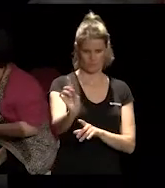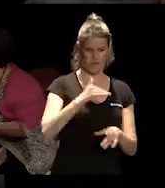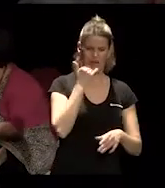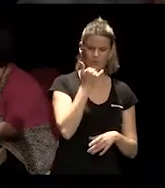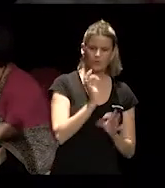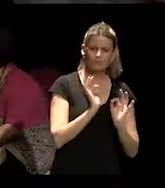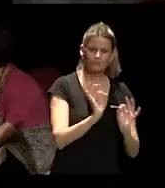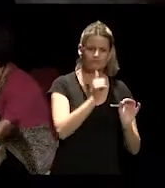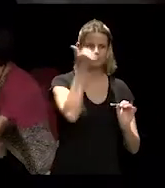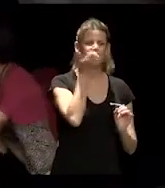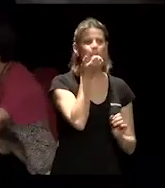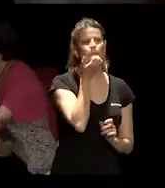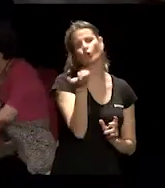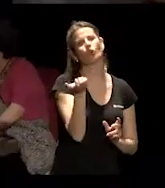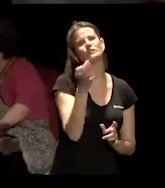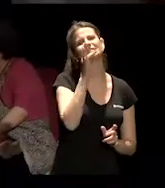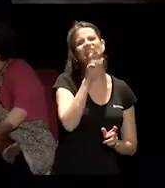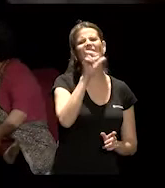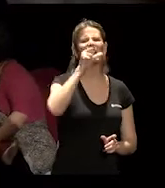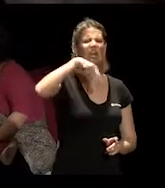como Kraftwerk o